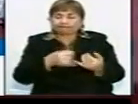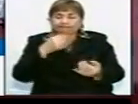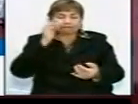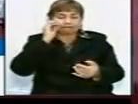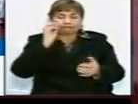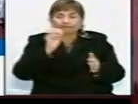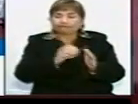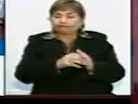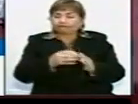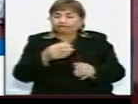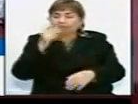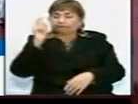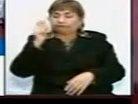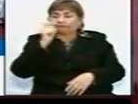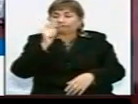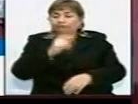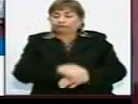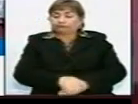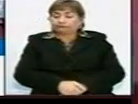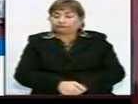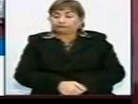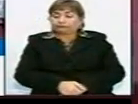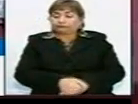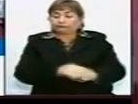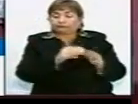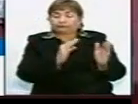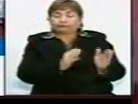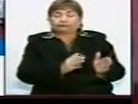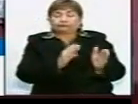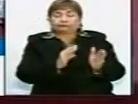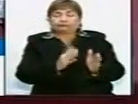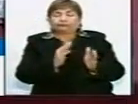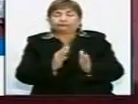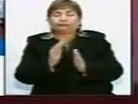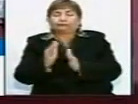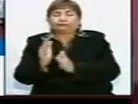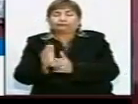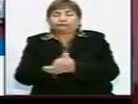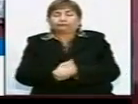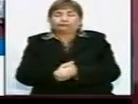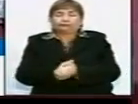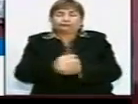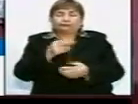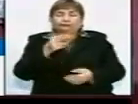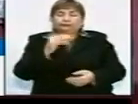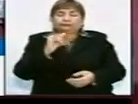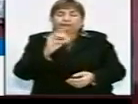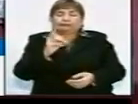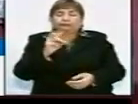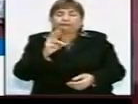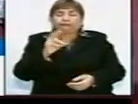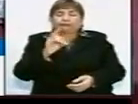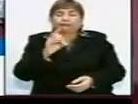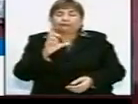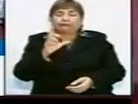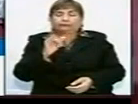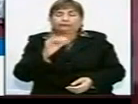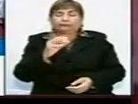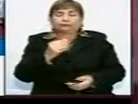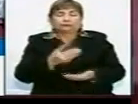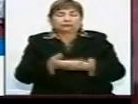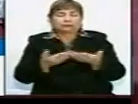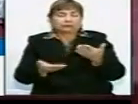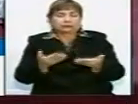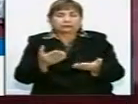ejemplo de piura en fibra por ejemplo se preparó para que la caja hidráulica del río de piedra que pase por la ciudad tenga